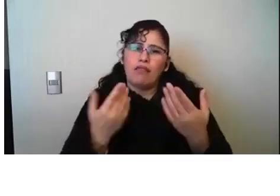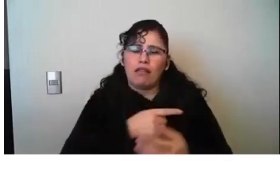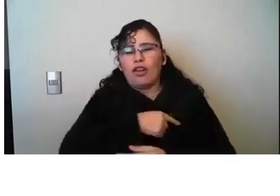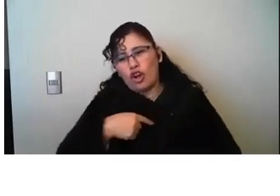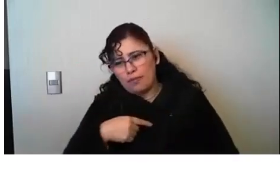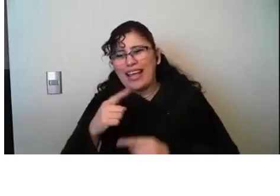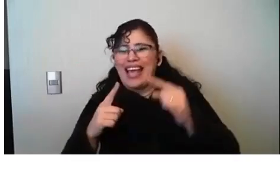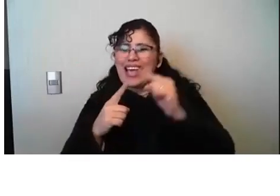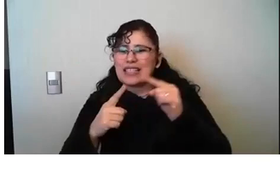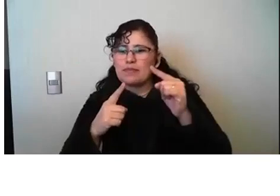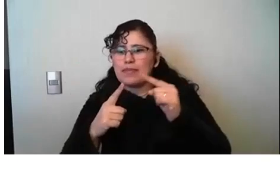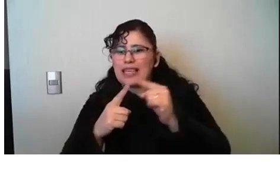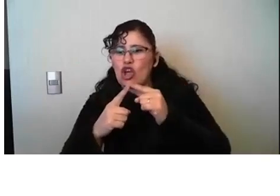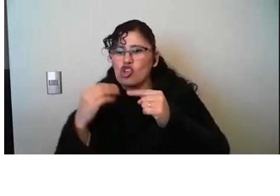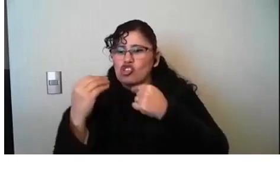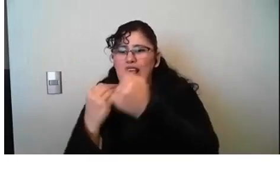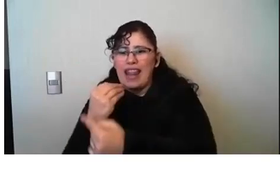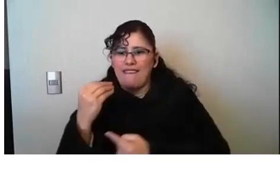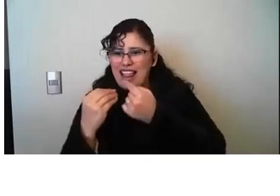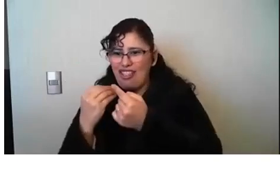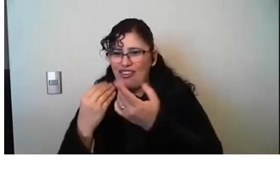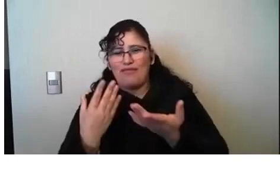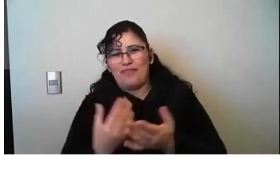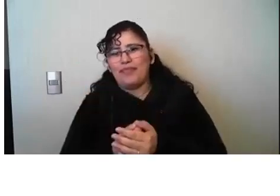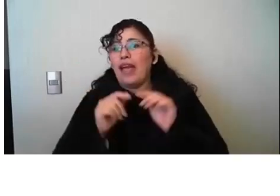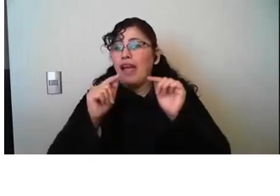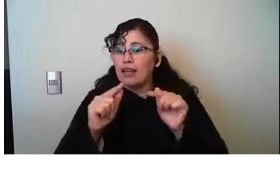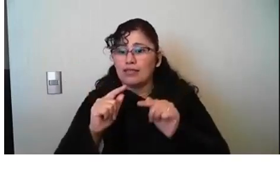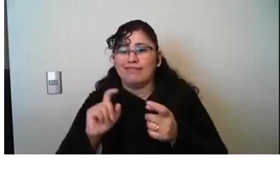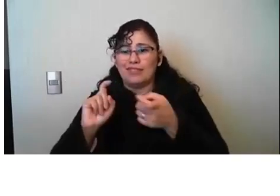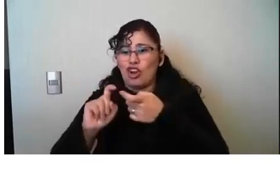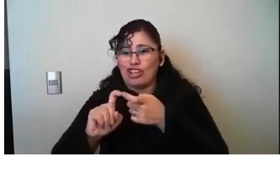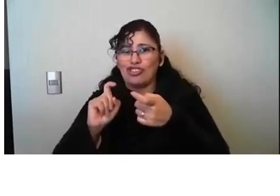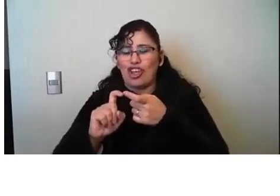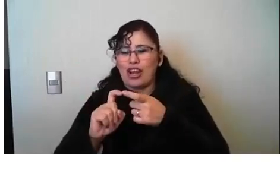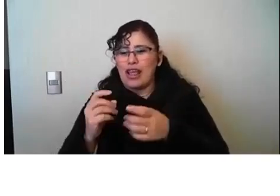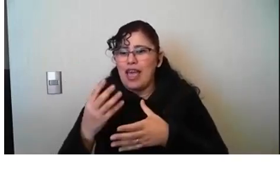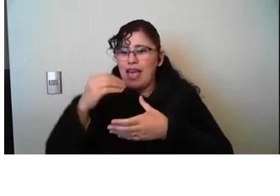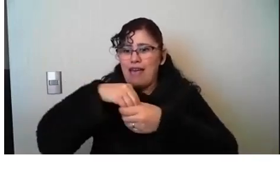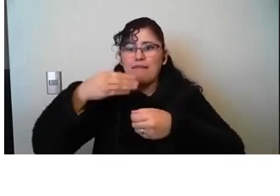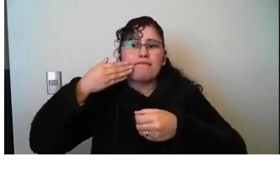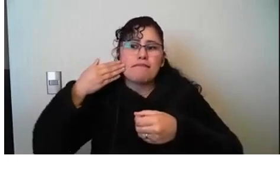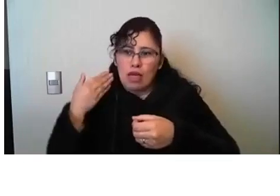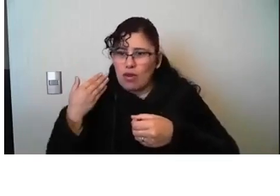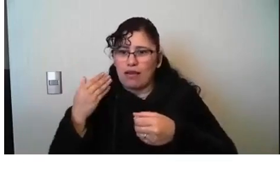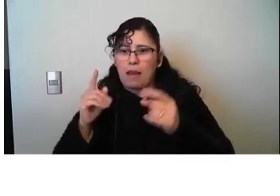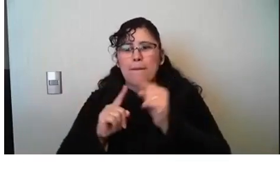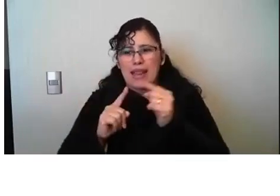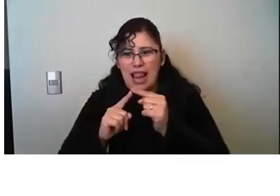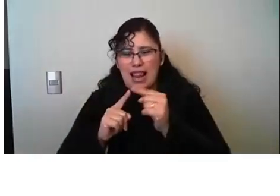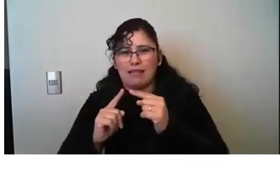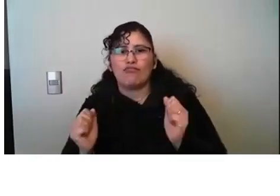espinocerebelo, porque da cuenta de que hay una conexión entre la médula espinal, es decir, la parte espino, con el